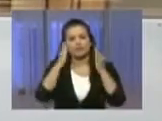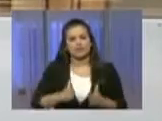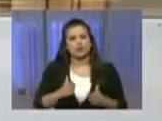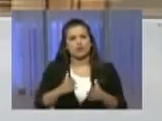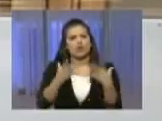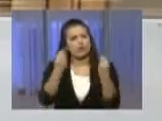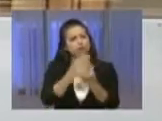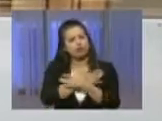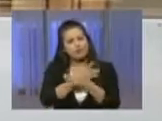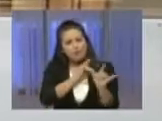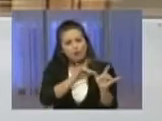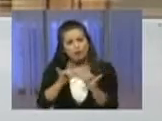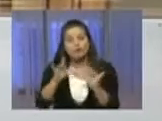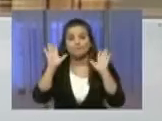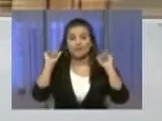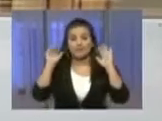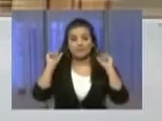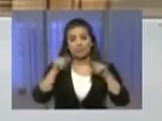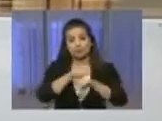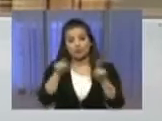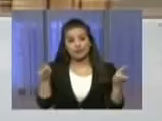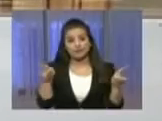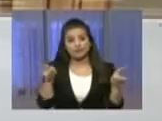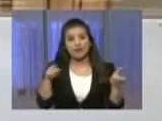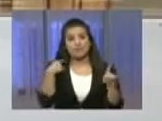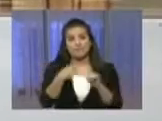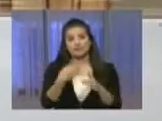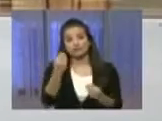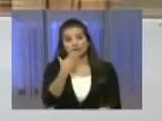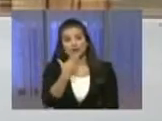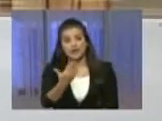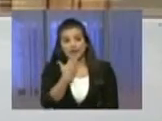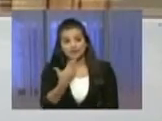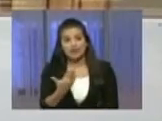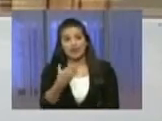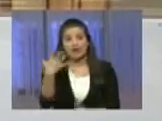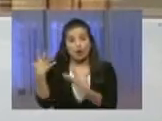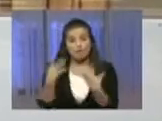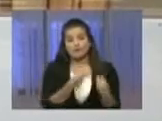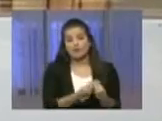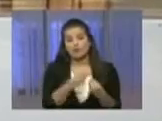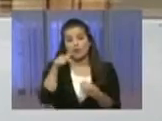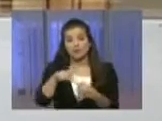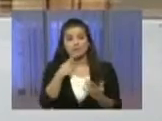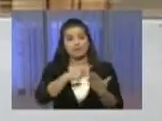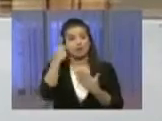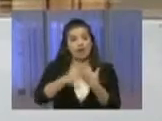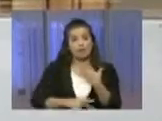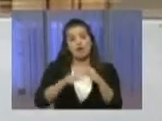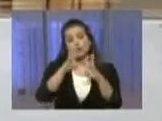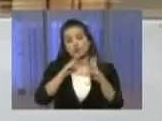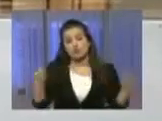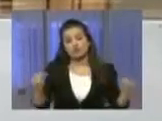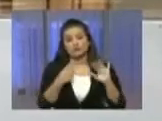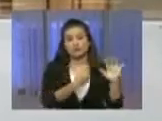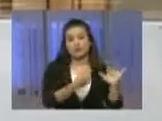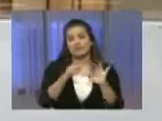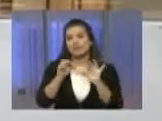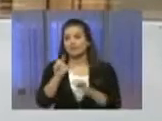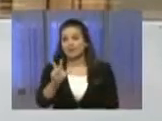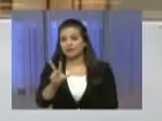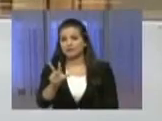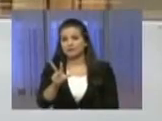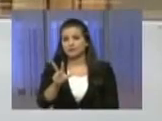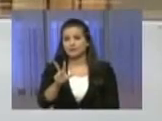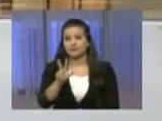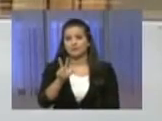amor me despido de ustedes y les doy las gracias por acompañarnos en este programa número 63 y